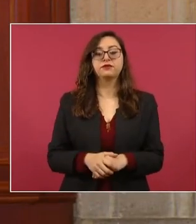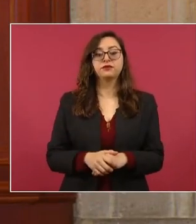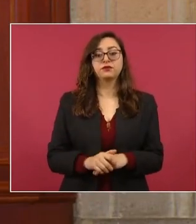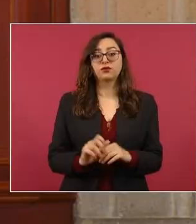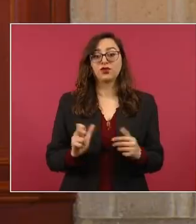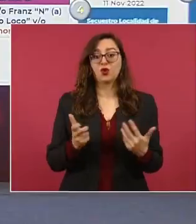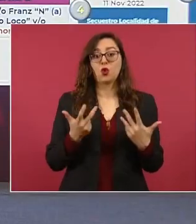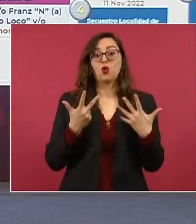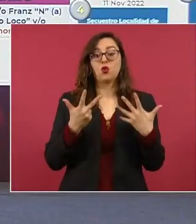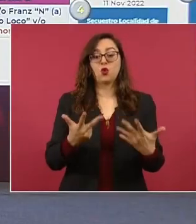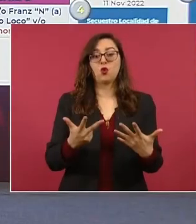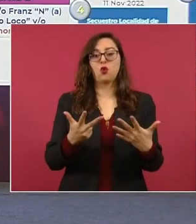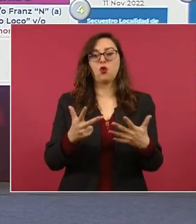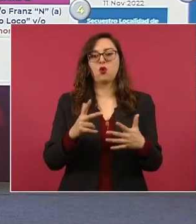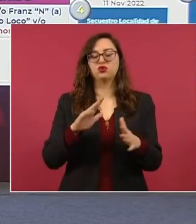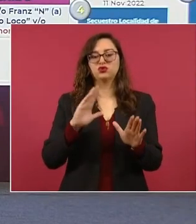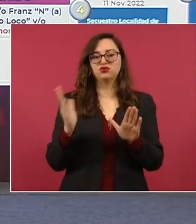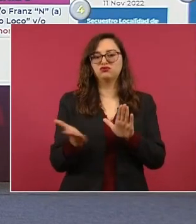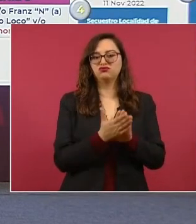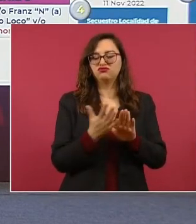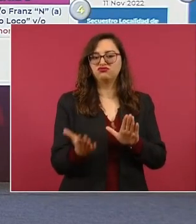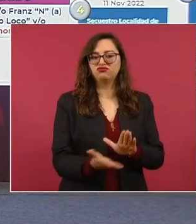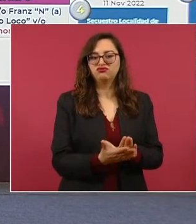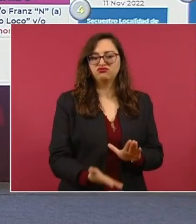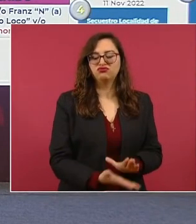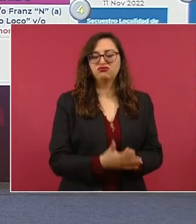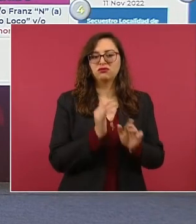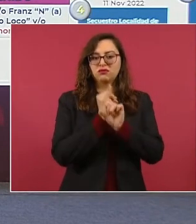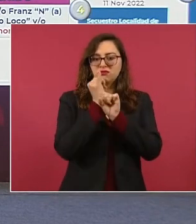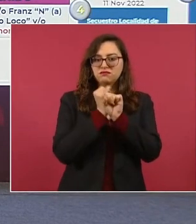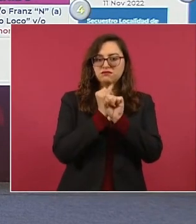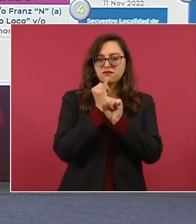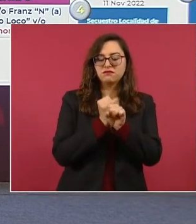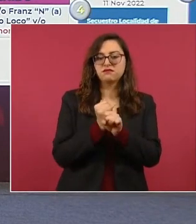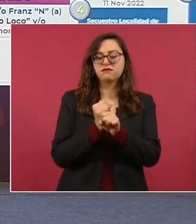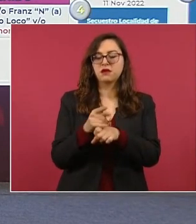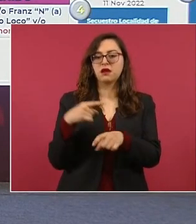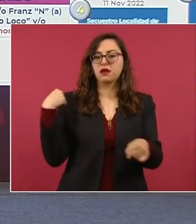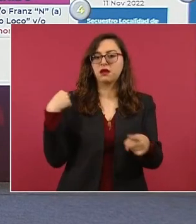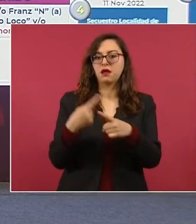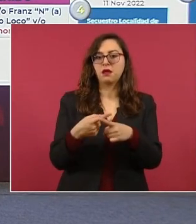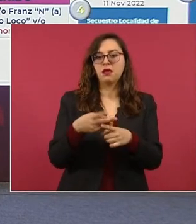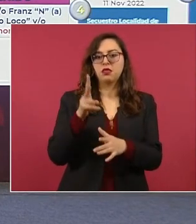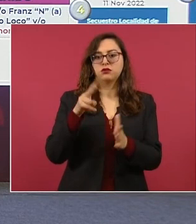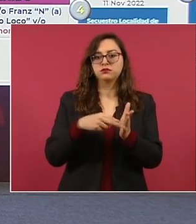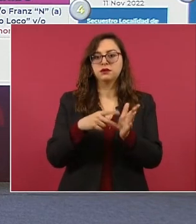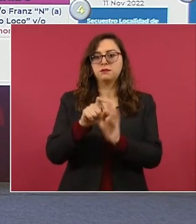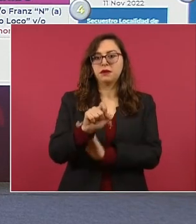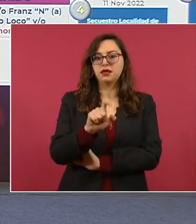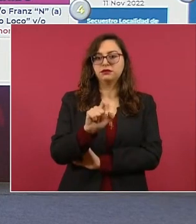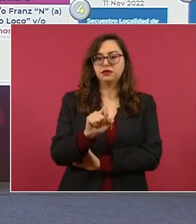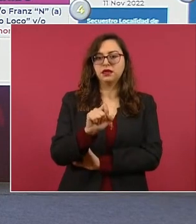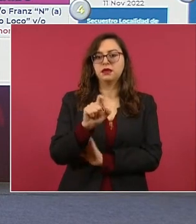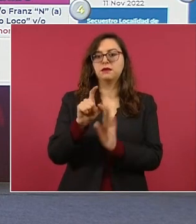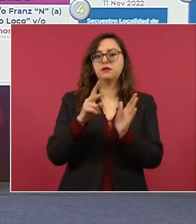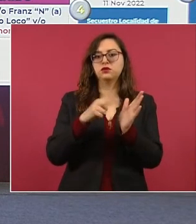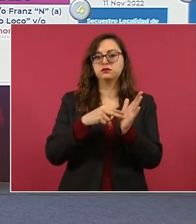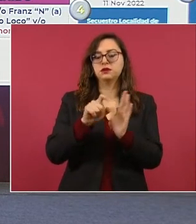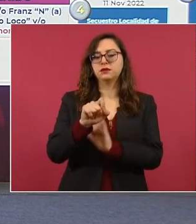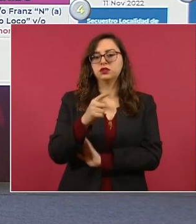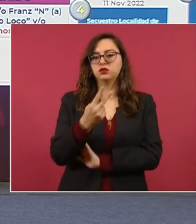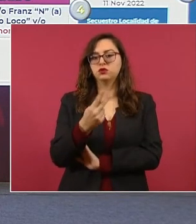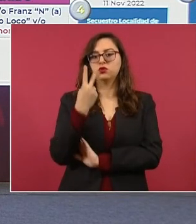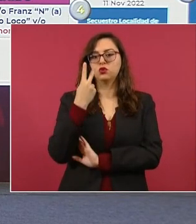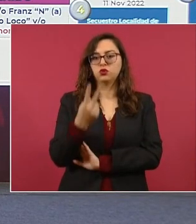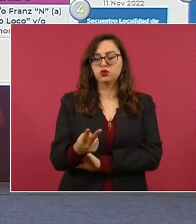8 carpetas de investigación desde el 2020, una, 2021, dos, y el resto en